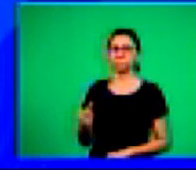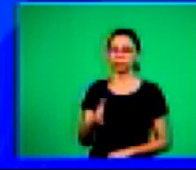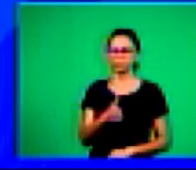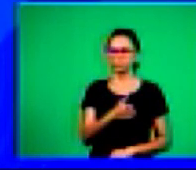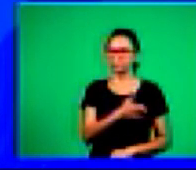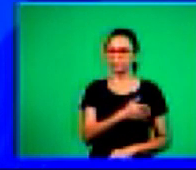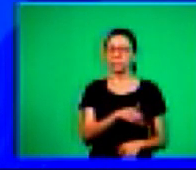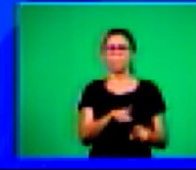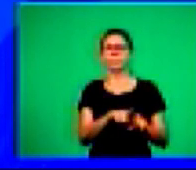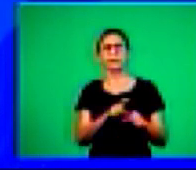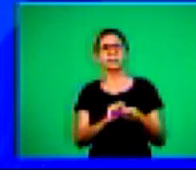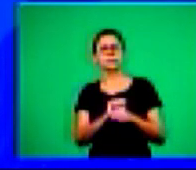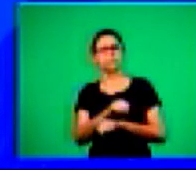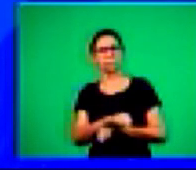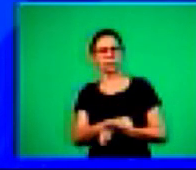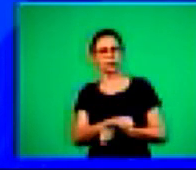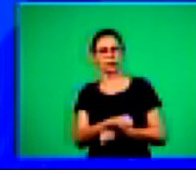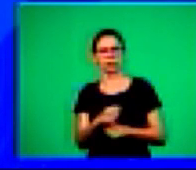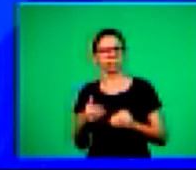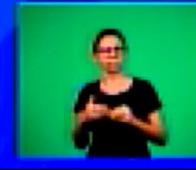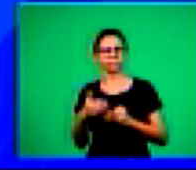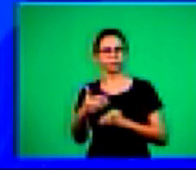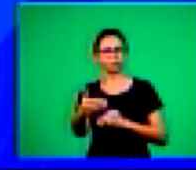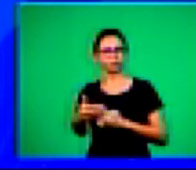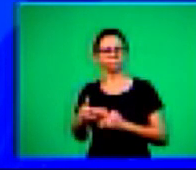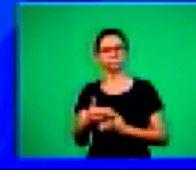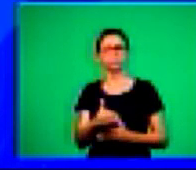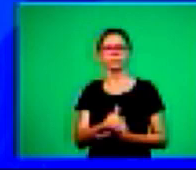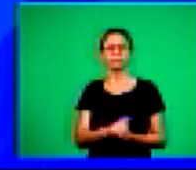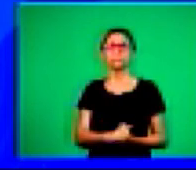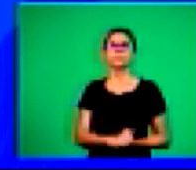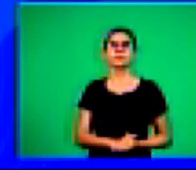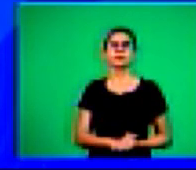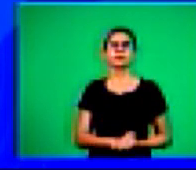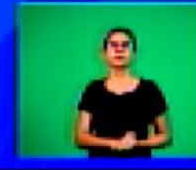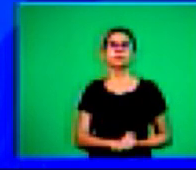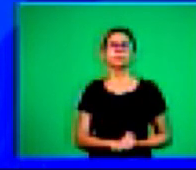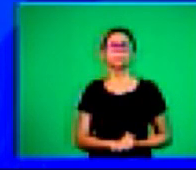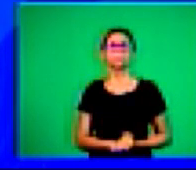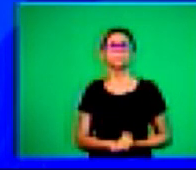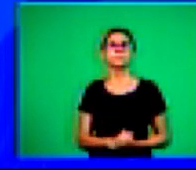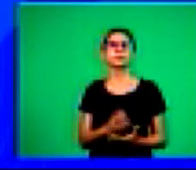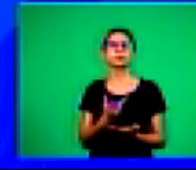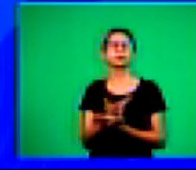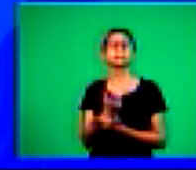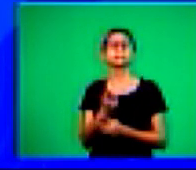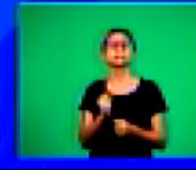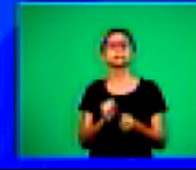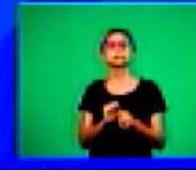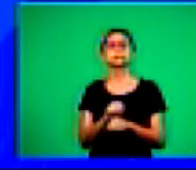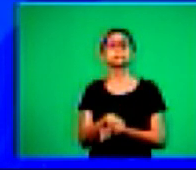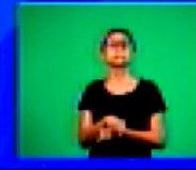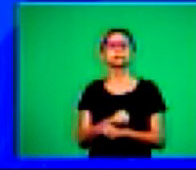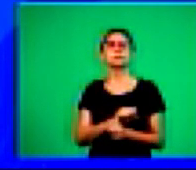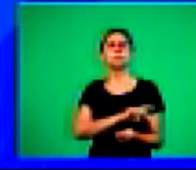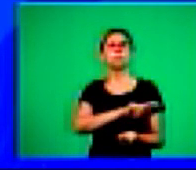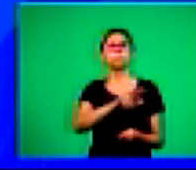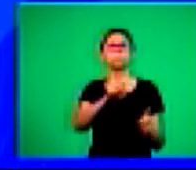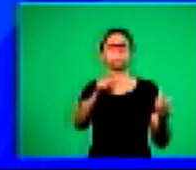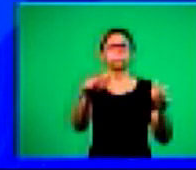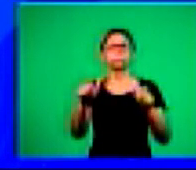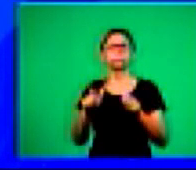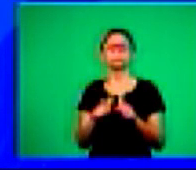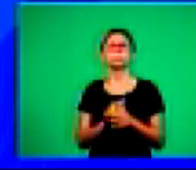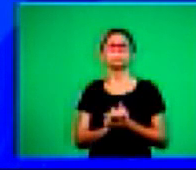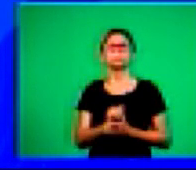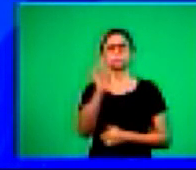ahora sobre los seminarios a lo largo de esta semana destacamos el seminario que se realizó en varios lugares